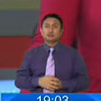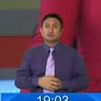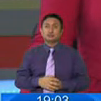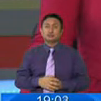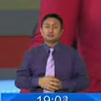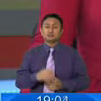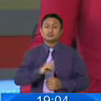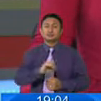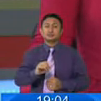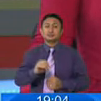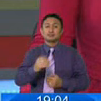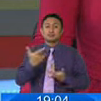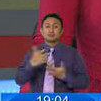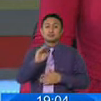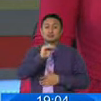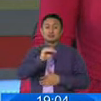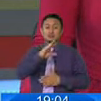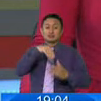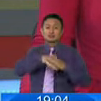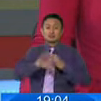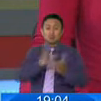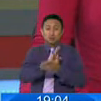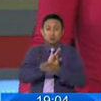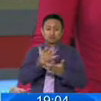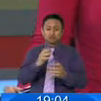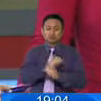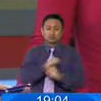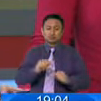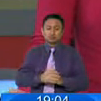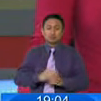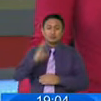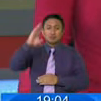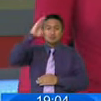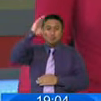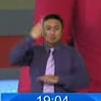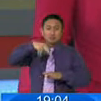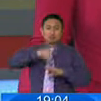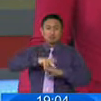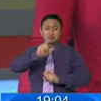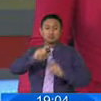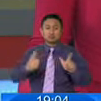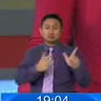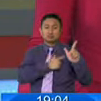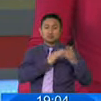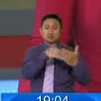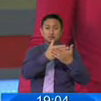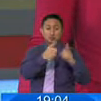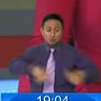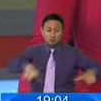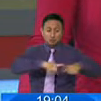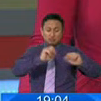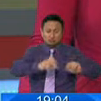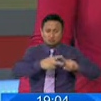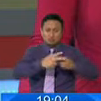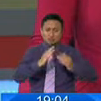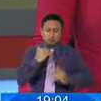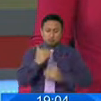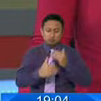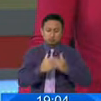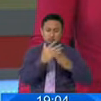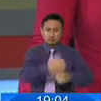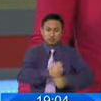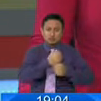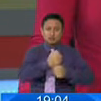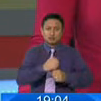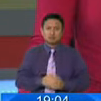acto explosivo dentro de la institución educativa. La Policía Nacional y el personal militar llegaron al lugar para cumplir con los protocolos de